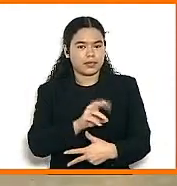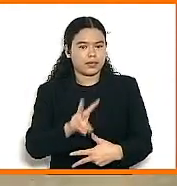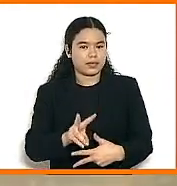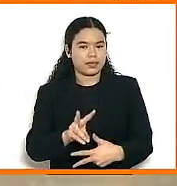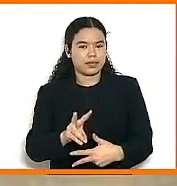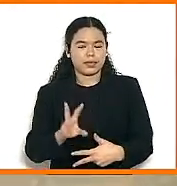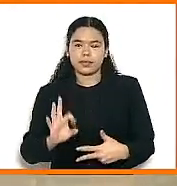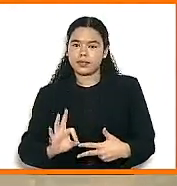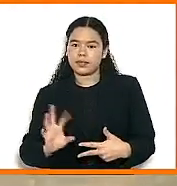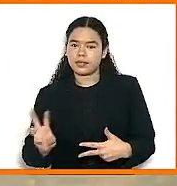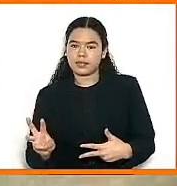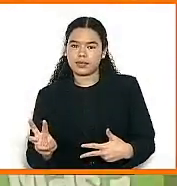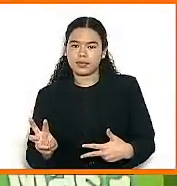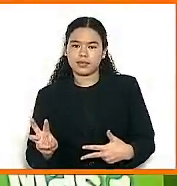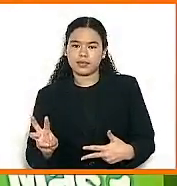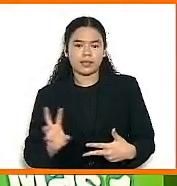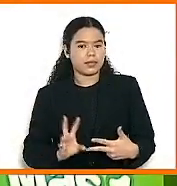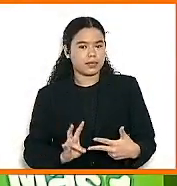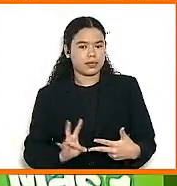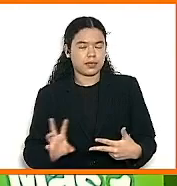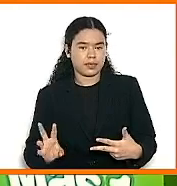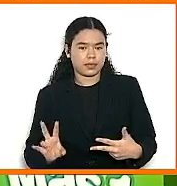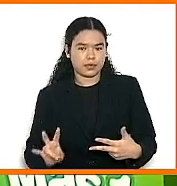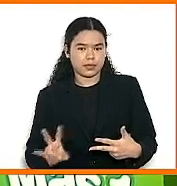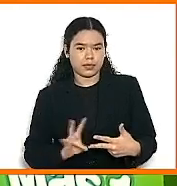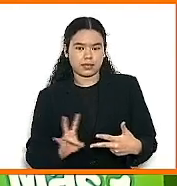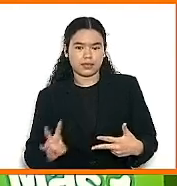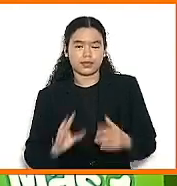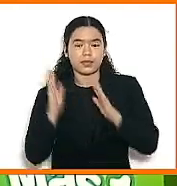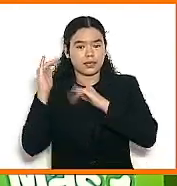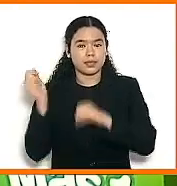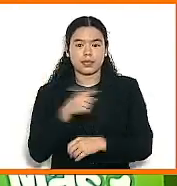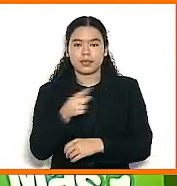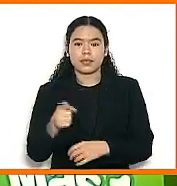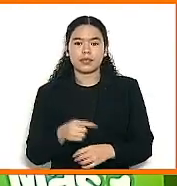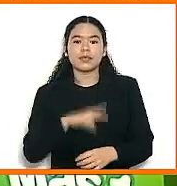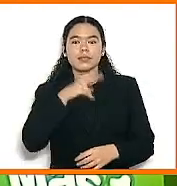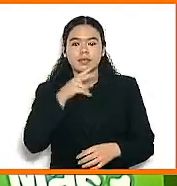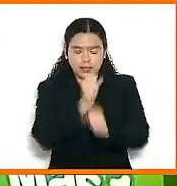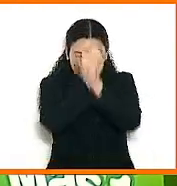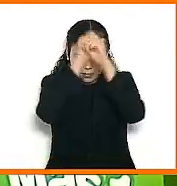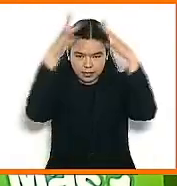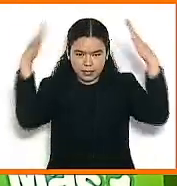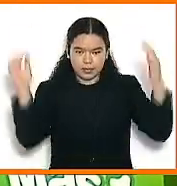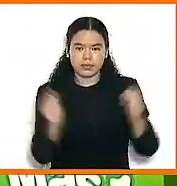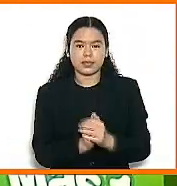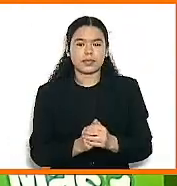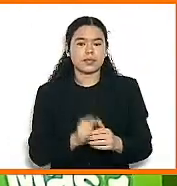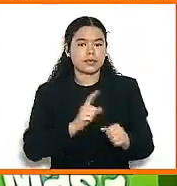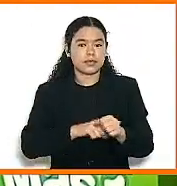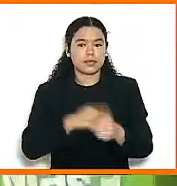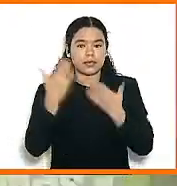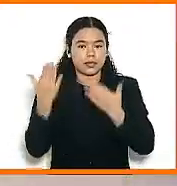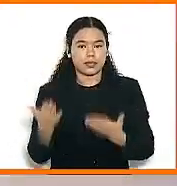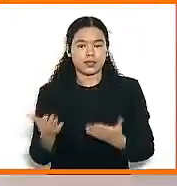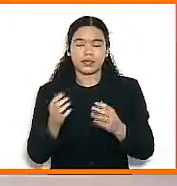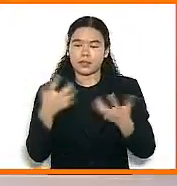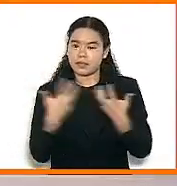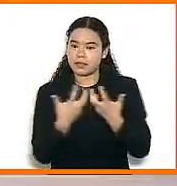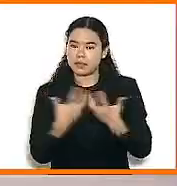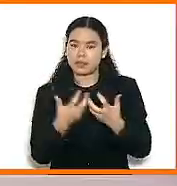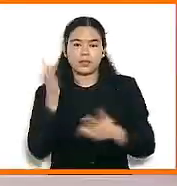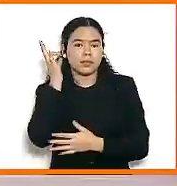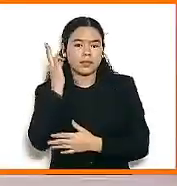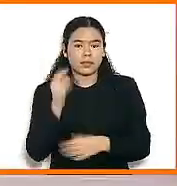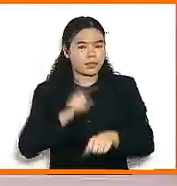02, 96 y 77. Espero que cada uno de tus sueños se haga realidad. Te dejo con Tatiana. Es momento de hacer